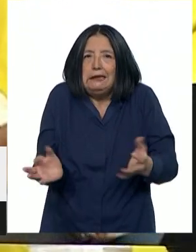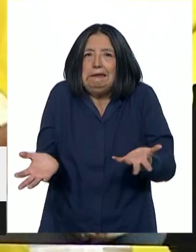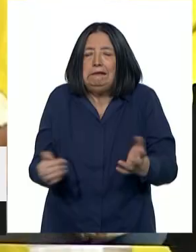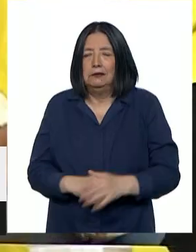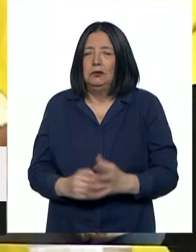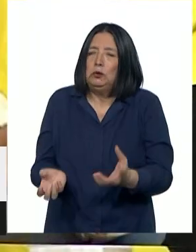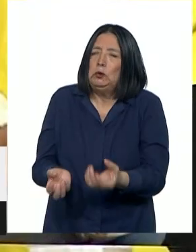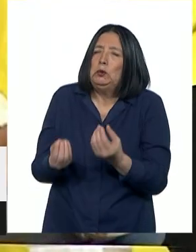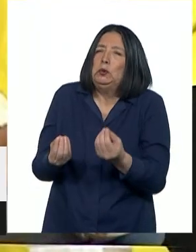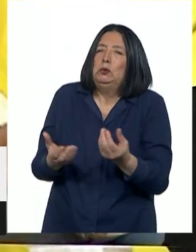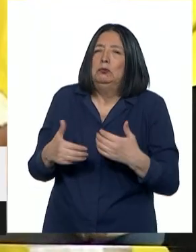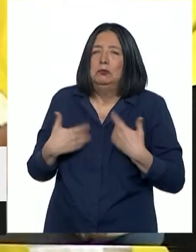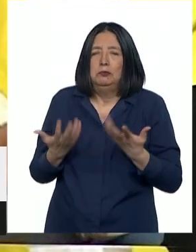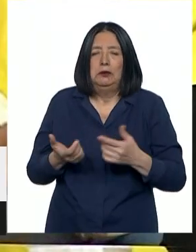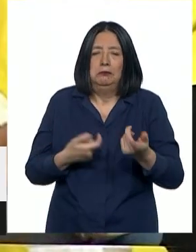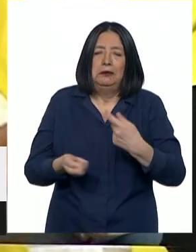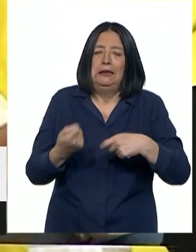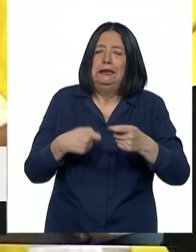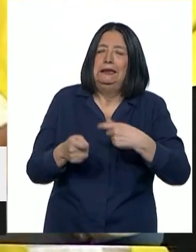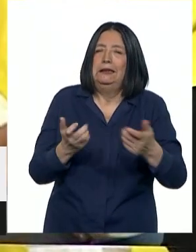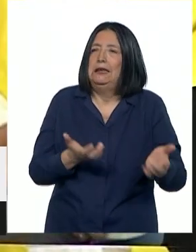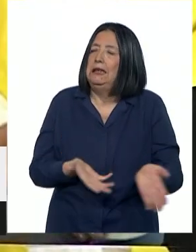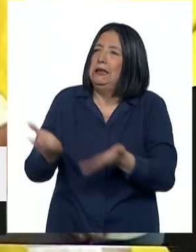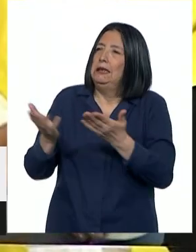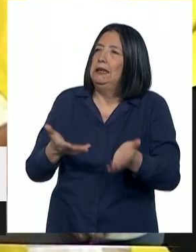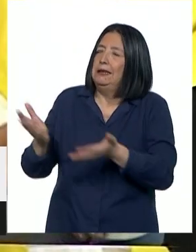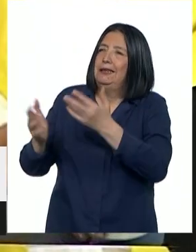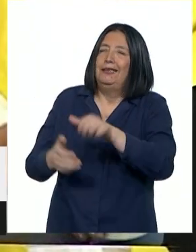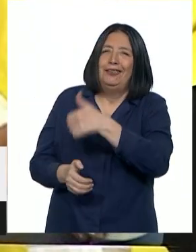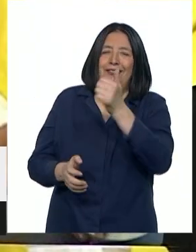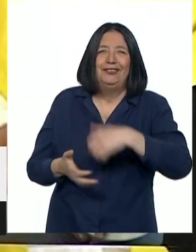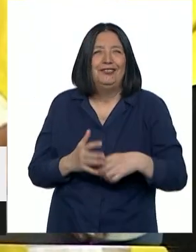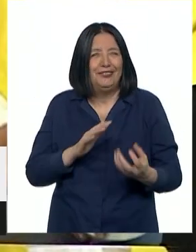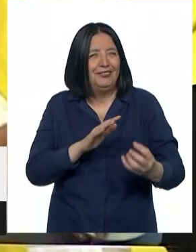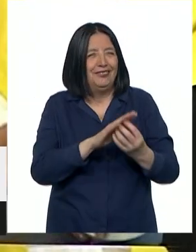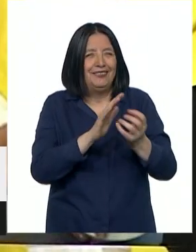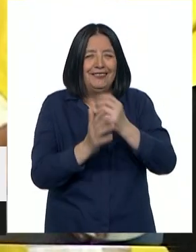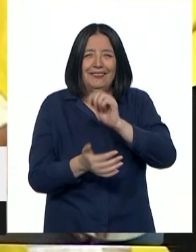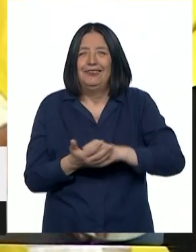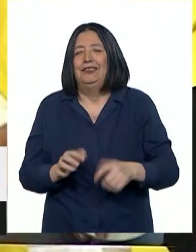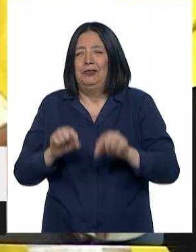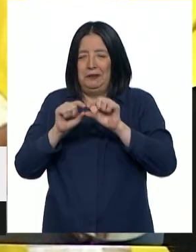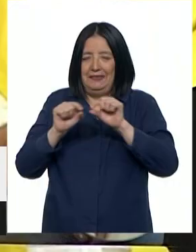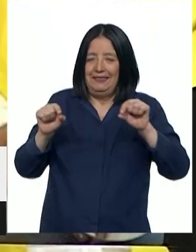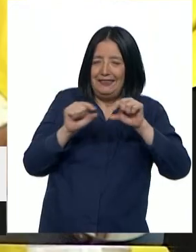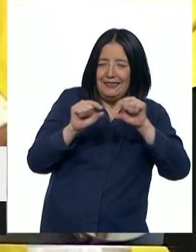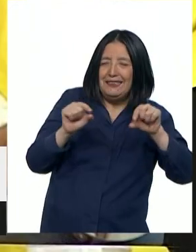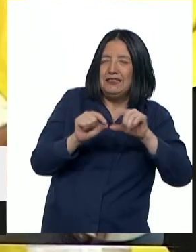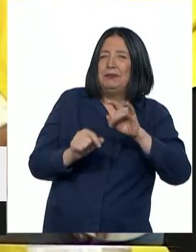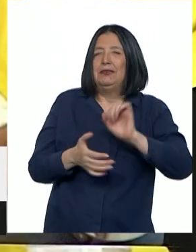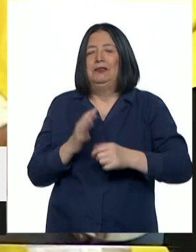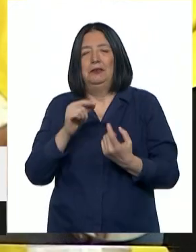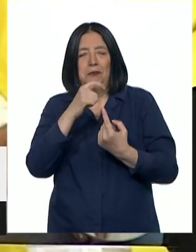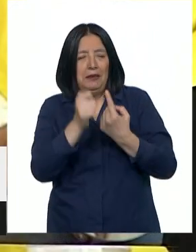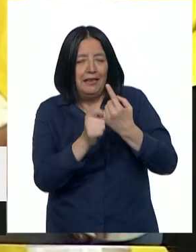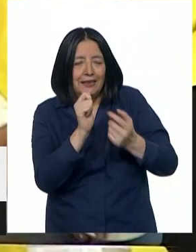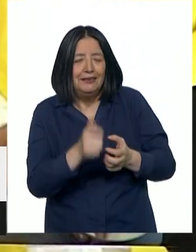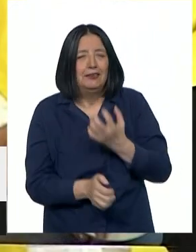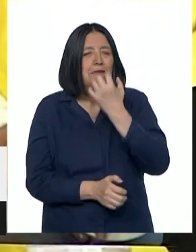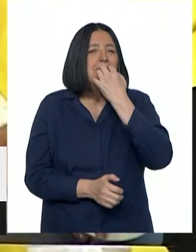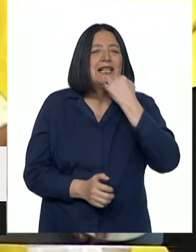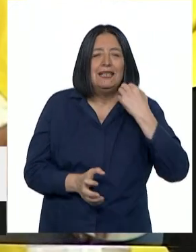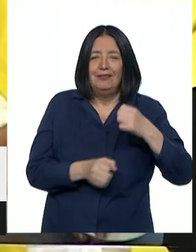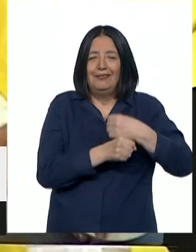¿Y cómo podríamos exportar lo que exportamos, los arándanos, los espárragos, los plátanos, los mangos, el